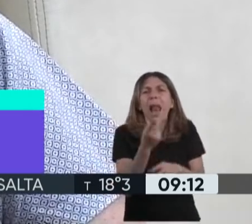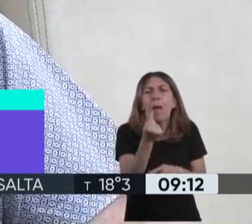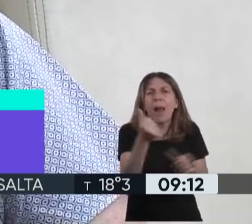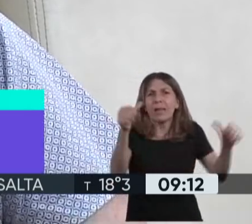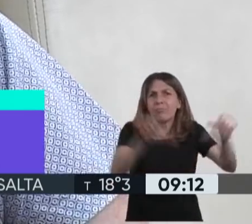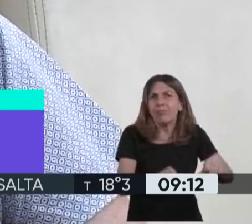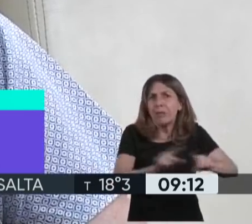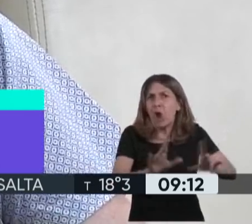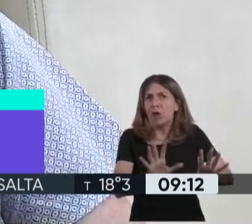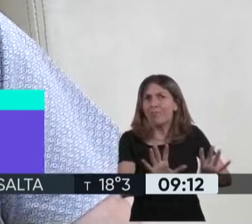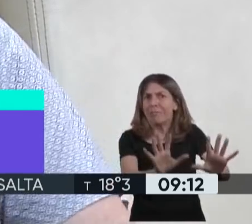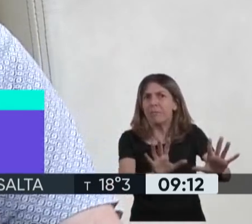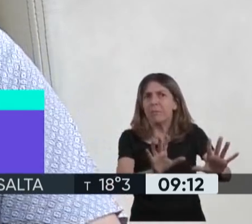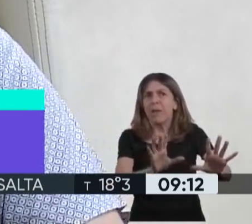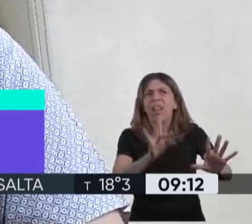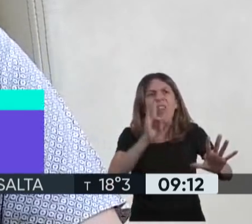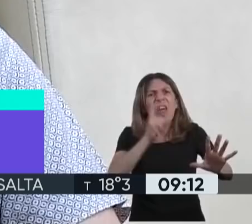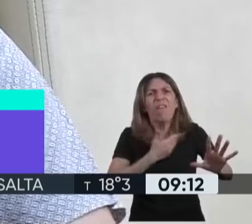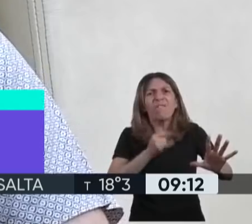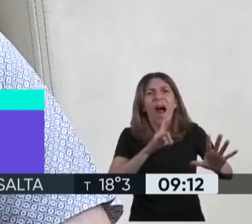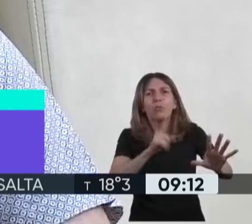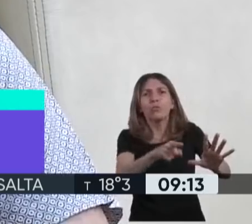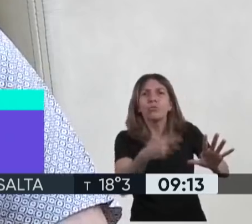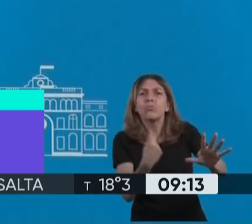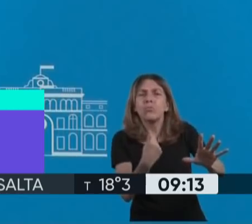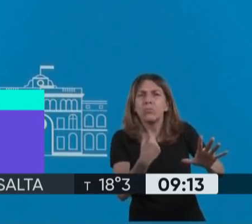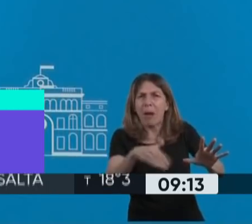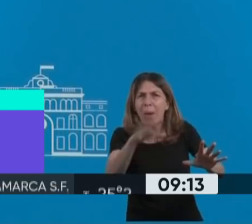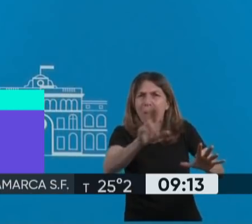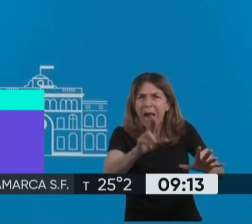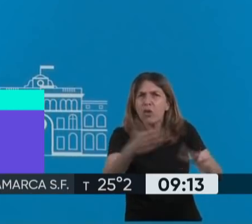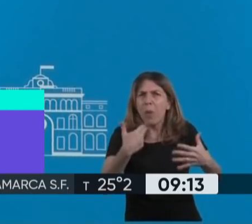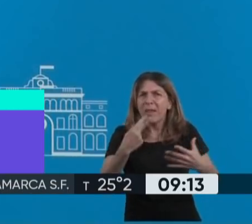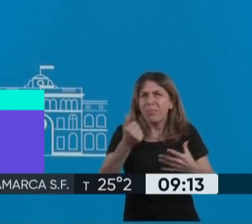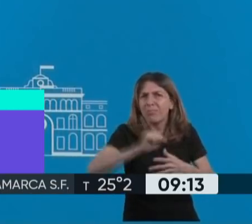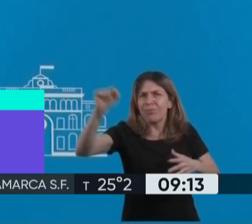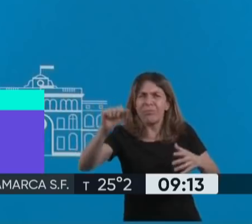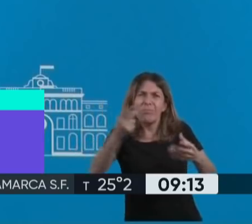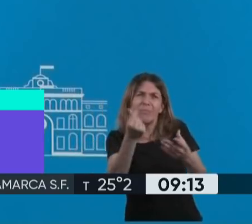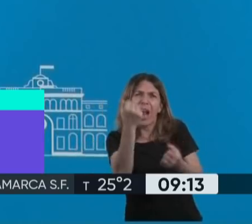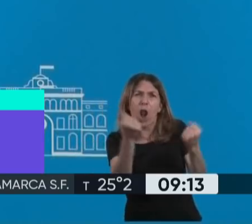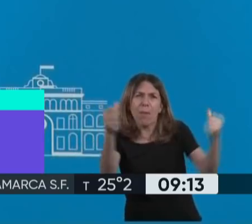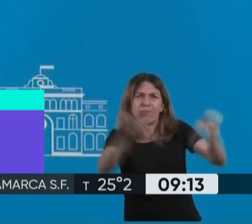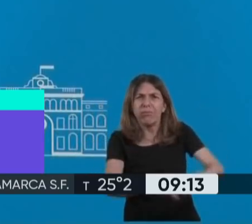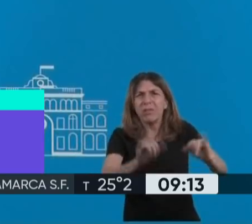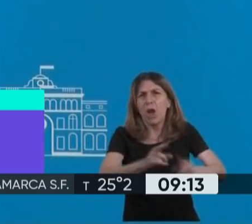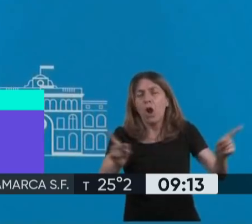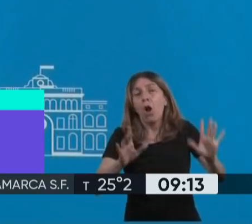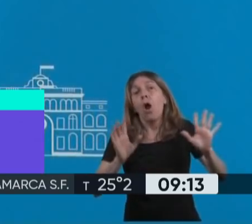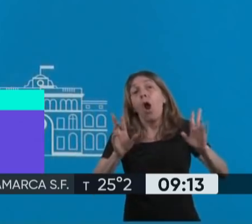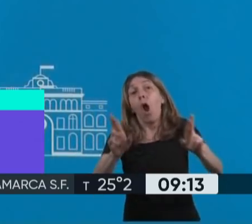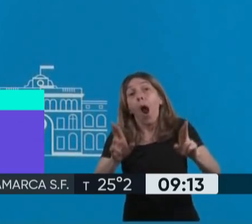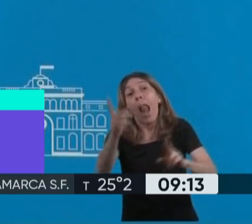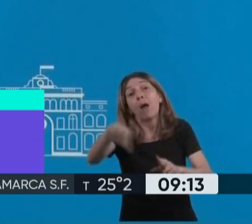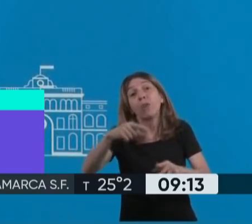que le estoy marcando? ¿Habrá default en la Argentina en marzo? Gracias. Gracias, Nicolás. Espero que próximamente usted sea más entusiasta con respecto a